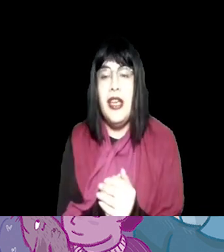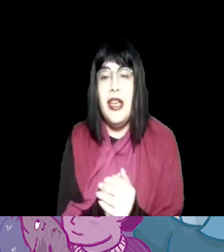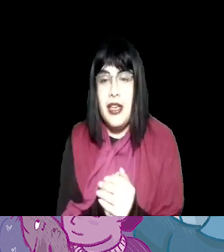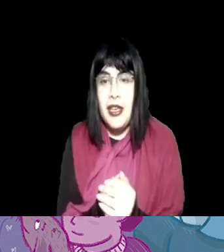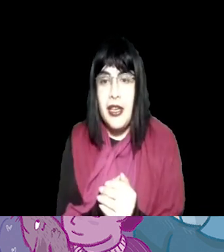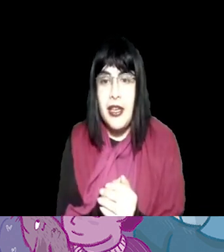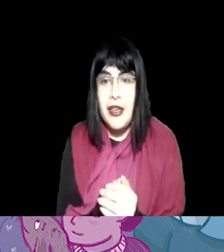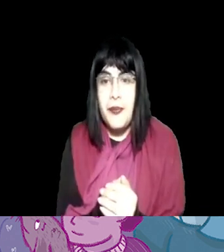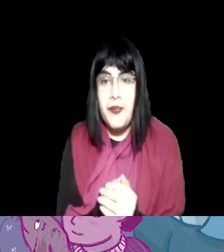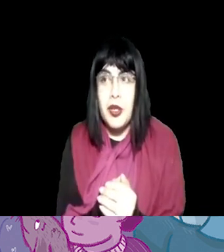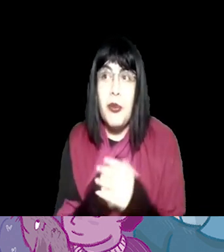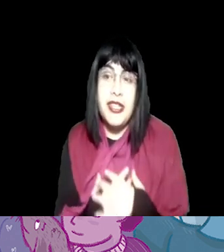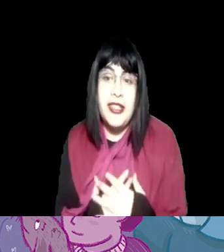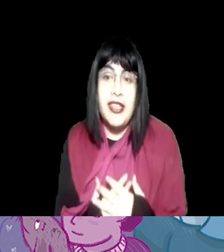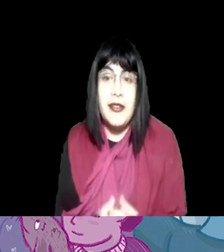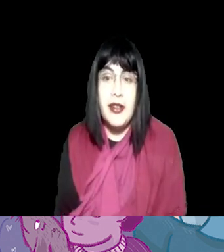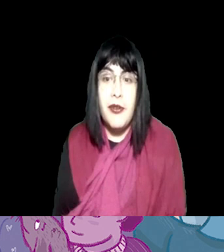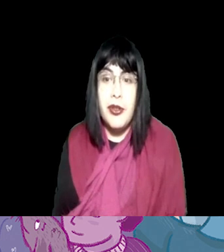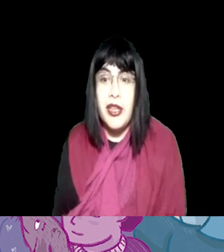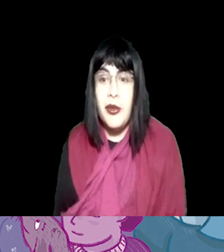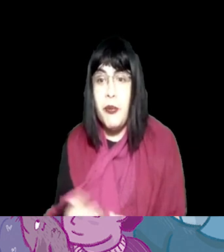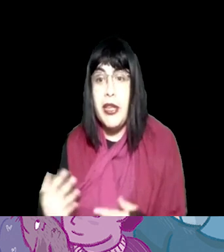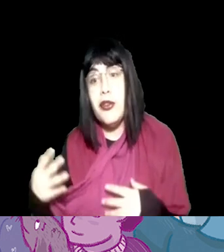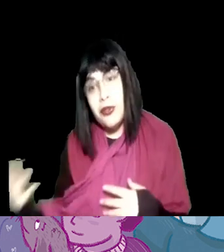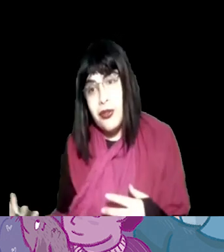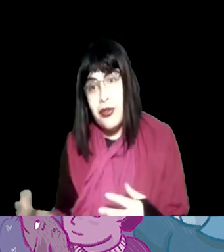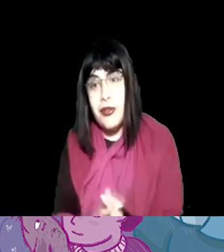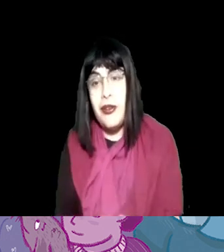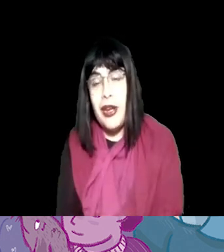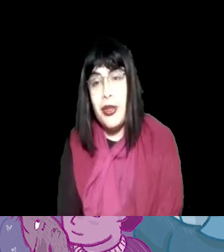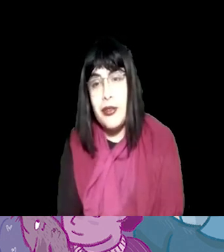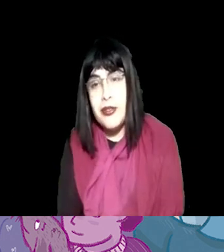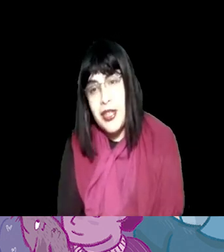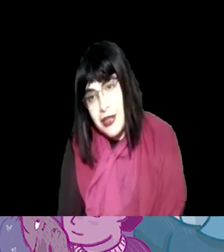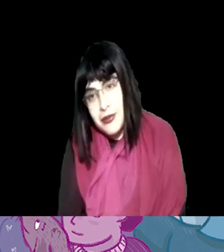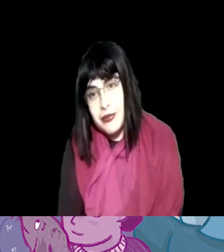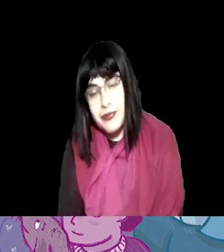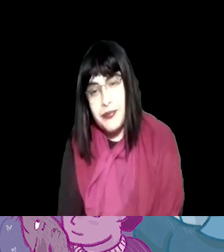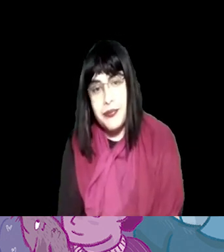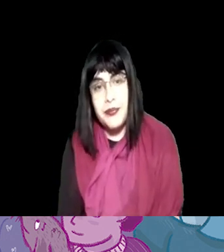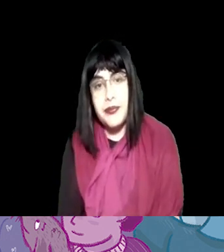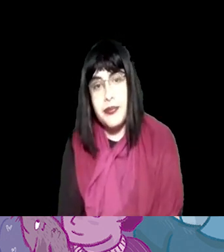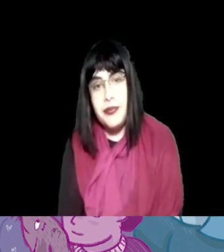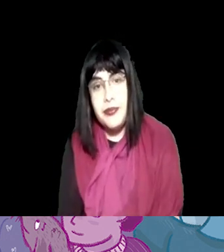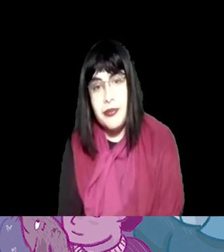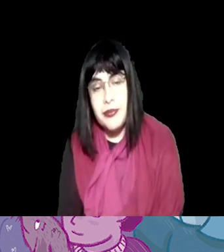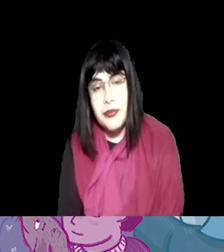transformación. ¿Cómo sientes que eso en el fondo se ha ido cumpliendo o no a lo largo de estos 7 años?